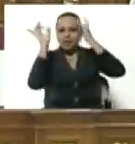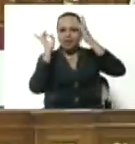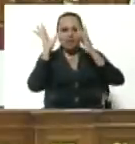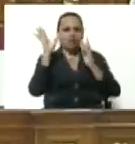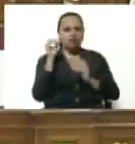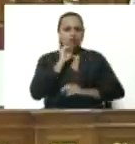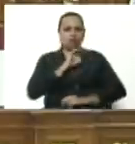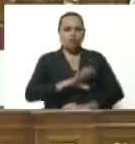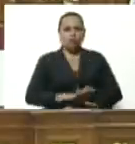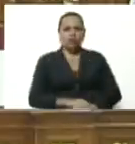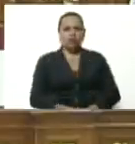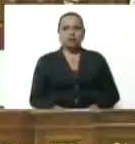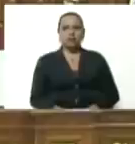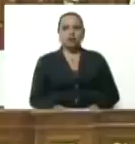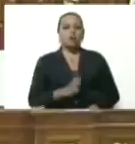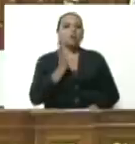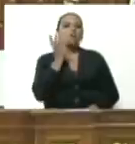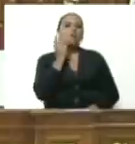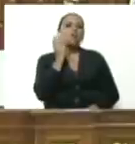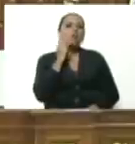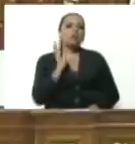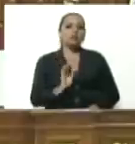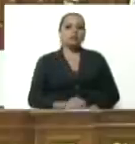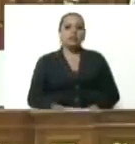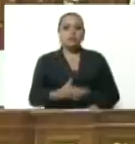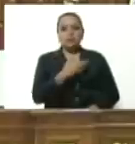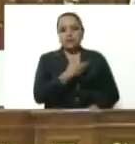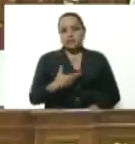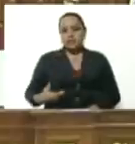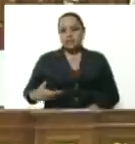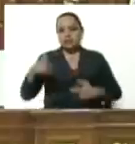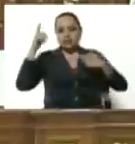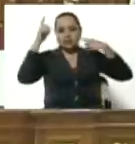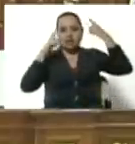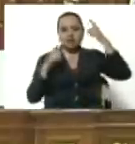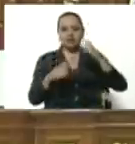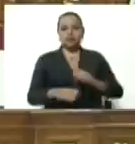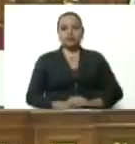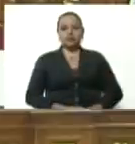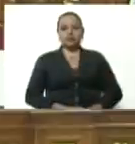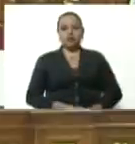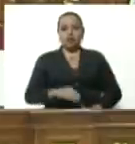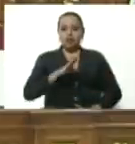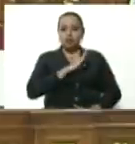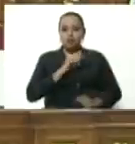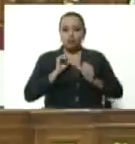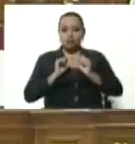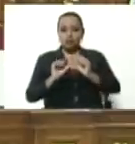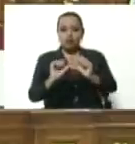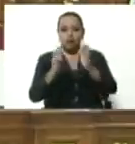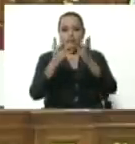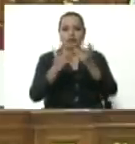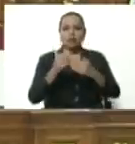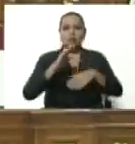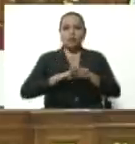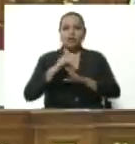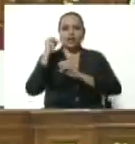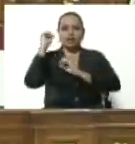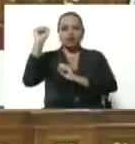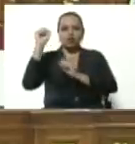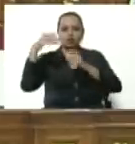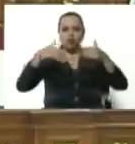inventándose historia. Por ejemplo, el comandante Chávez tuvo continuidad administrativa porque él ganó su elección.